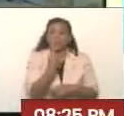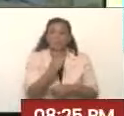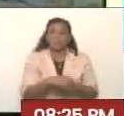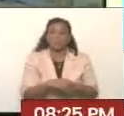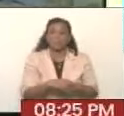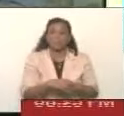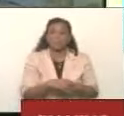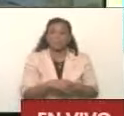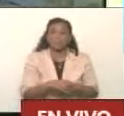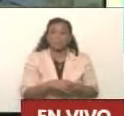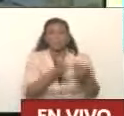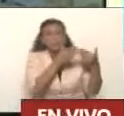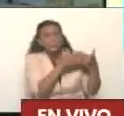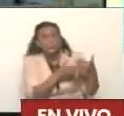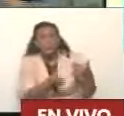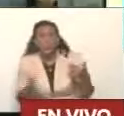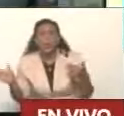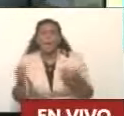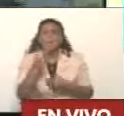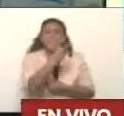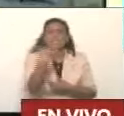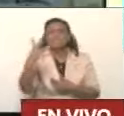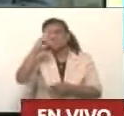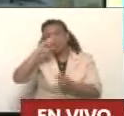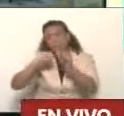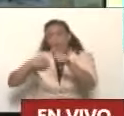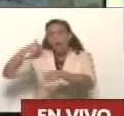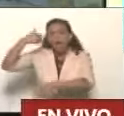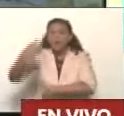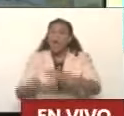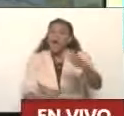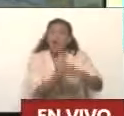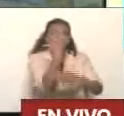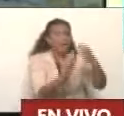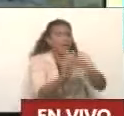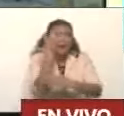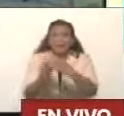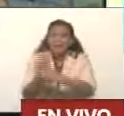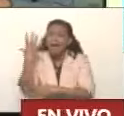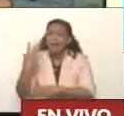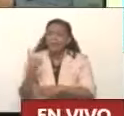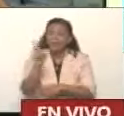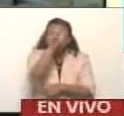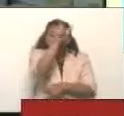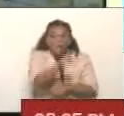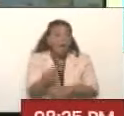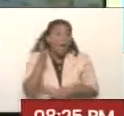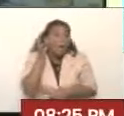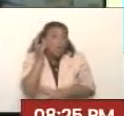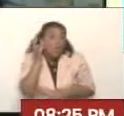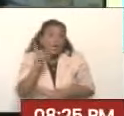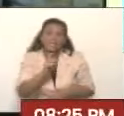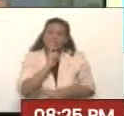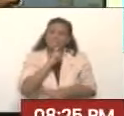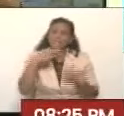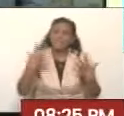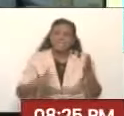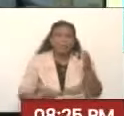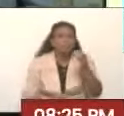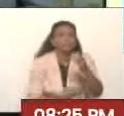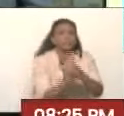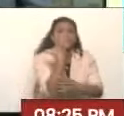Y así ha sido durante 25 años continuos. Una candidata que tanto que le cuesta tener un partido,